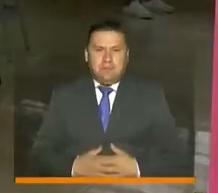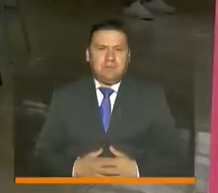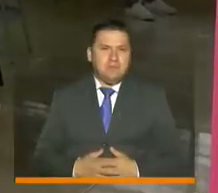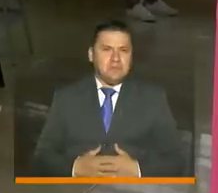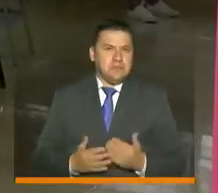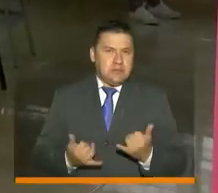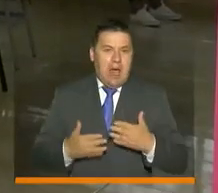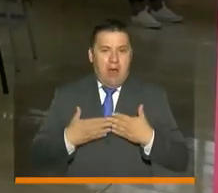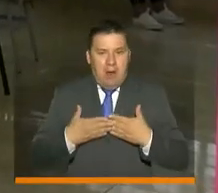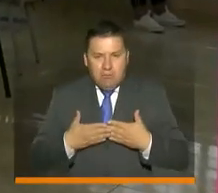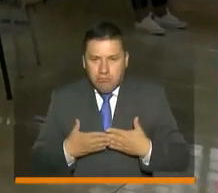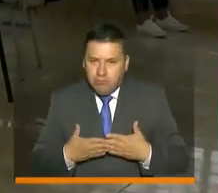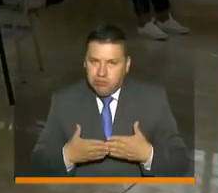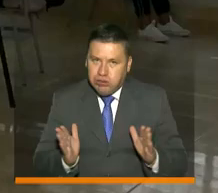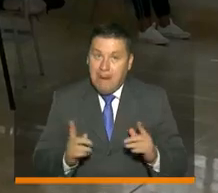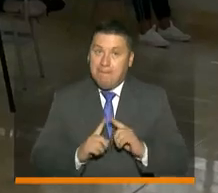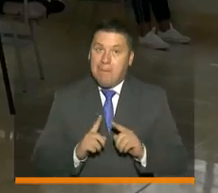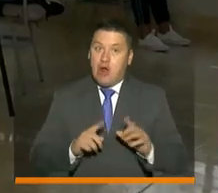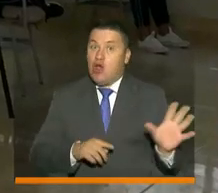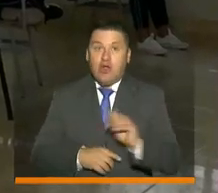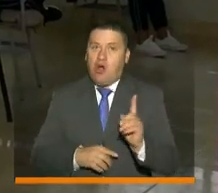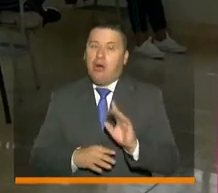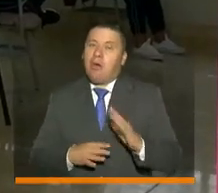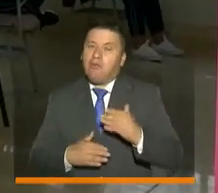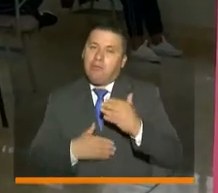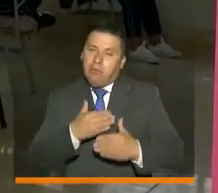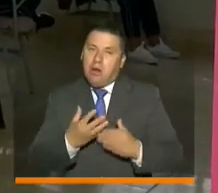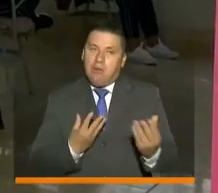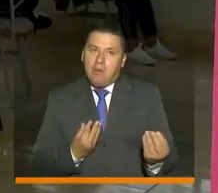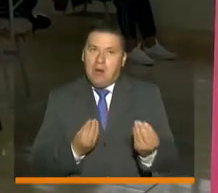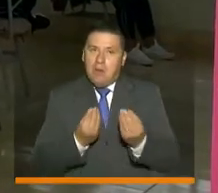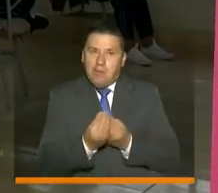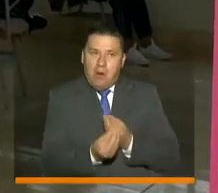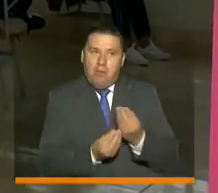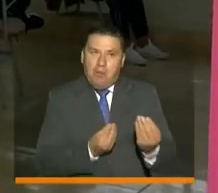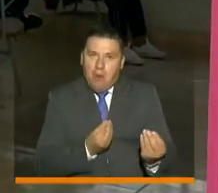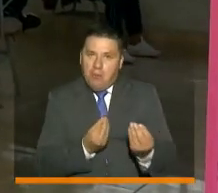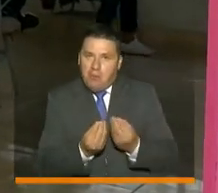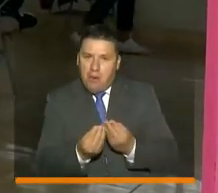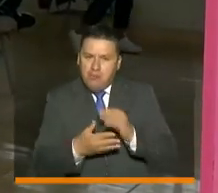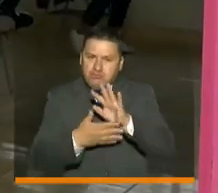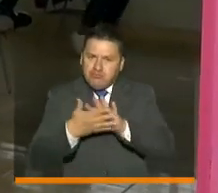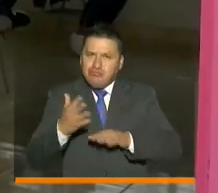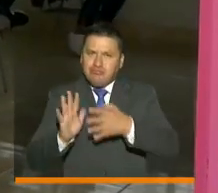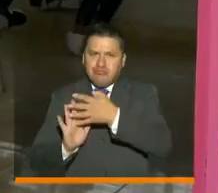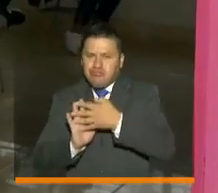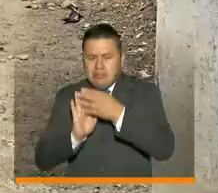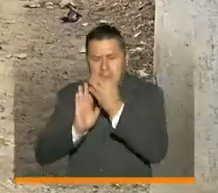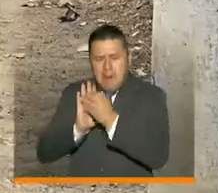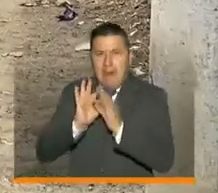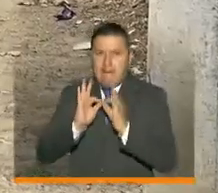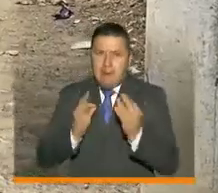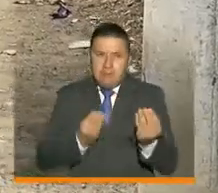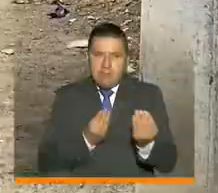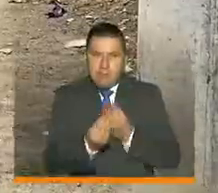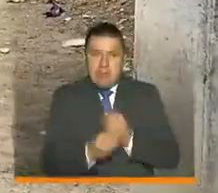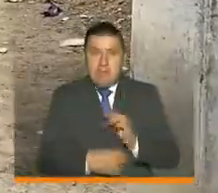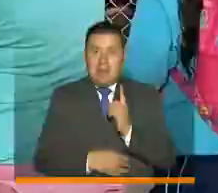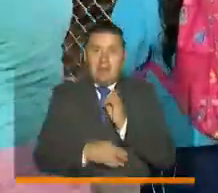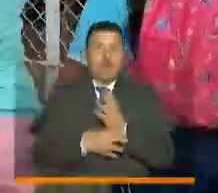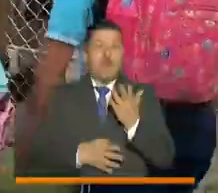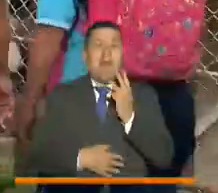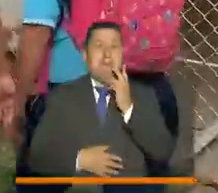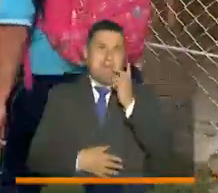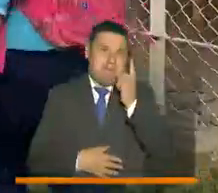Damos apertura en alternancia, gradualidad y progresividad a la primera institución oficial de